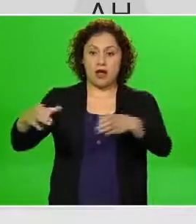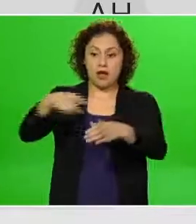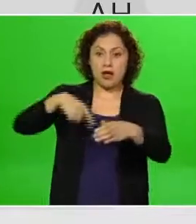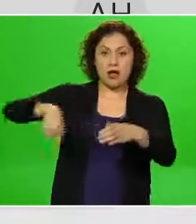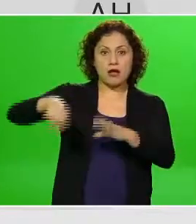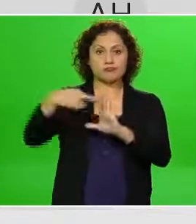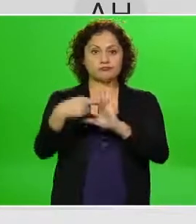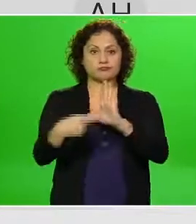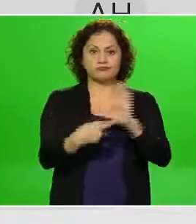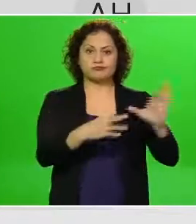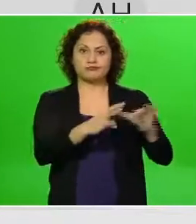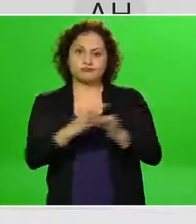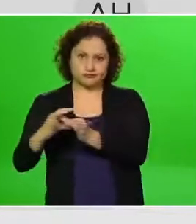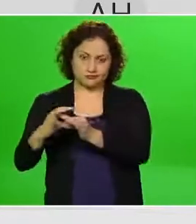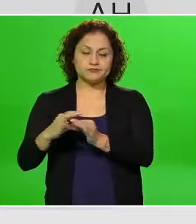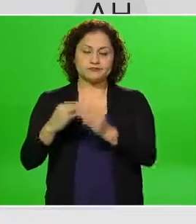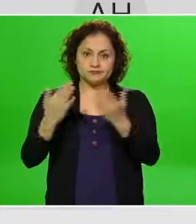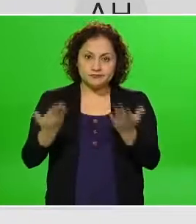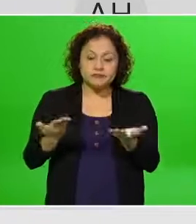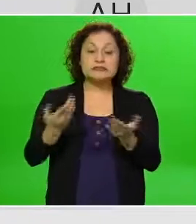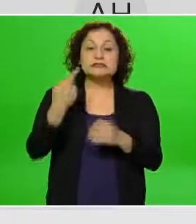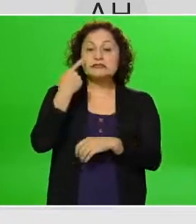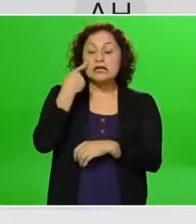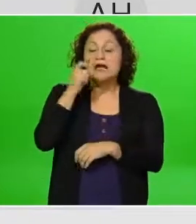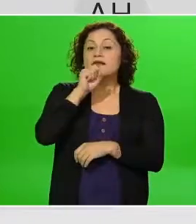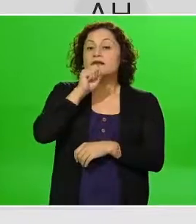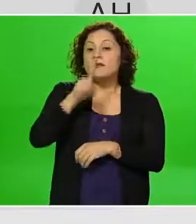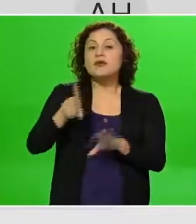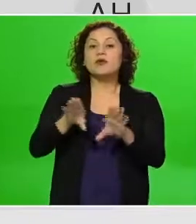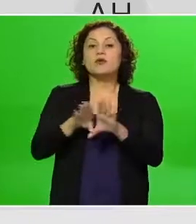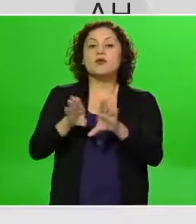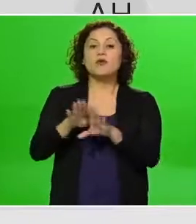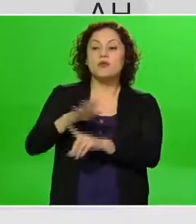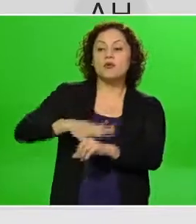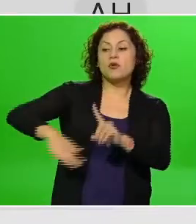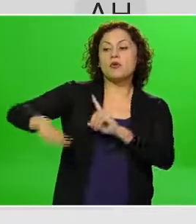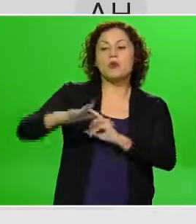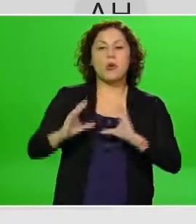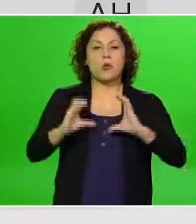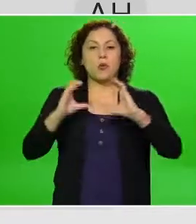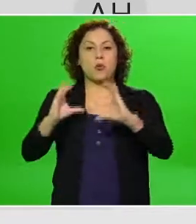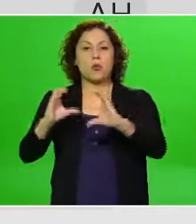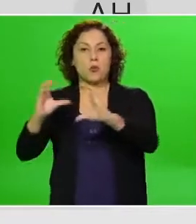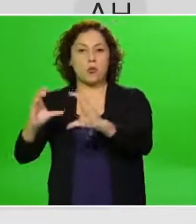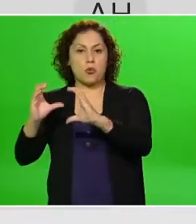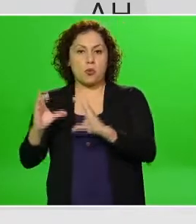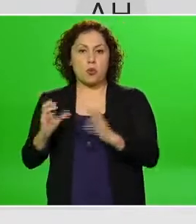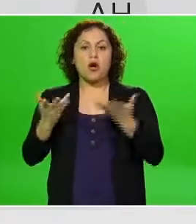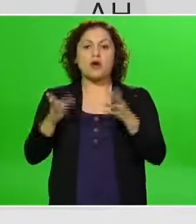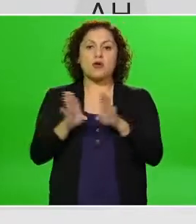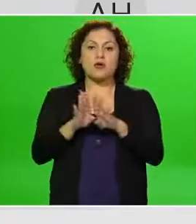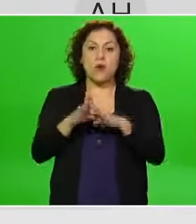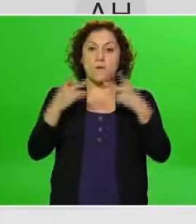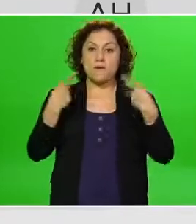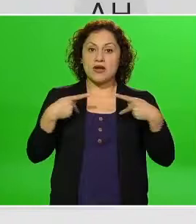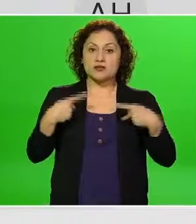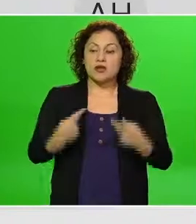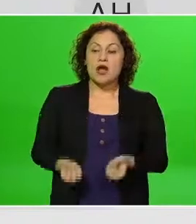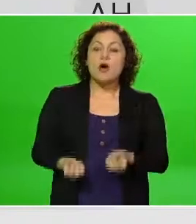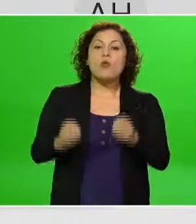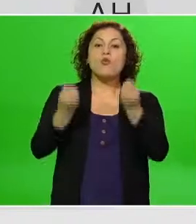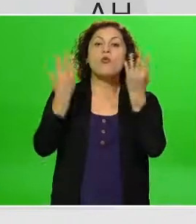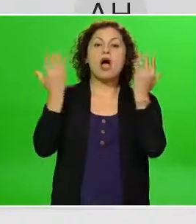cuando estos pueden llevarse a cabo en función precisamente de controlar, por un lado, los aforos, es decir, la cantidad de personas